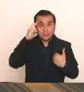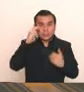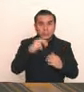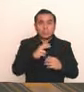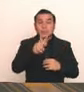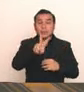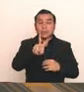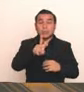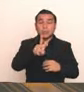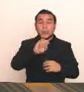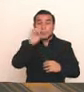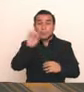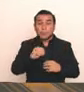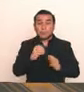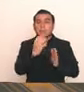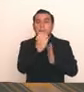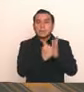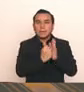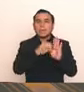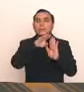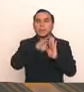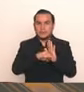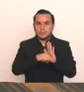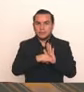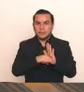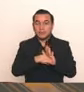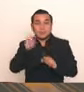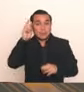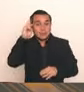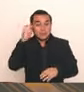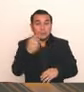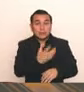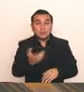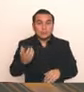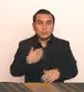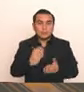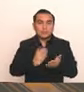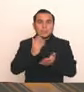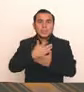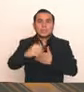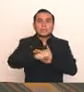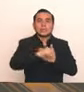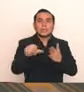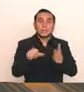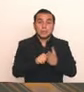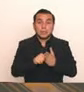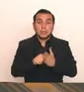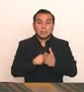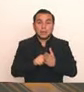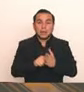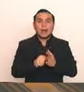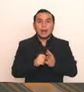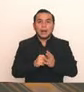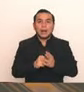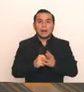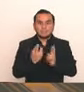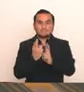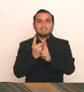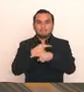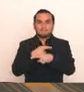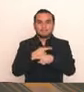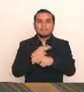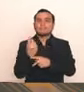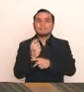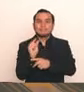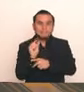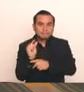baja del 2% de interés para cuando vamos a la asamblea da solicitar la ratificación para usar ese dinero para luchar contra las pandemias